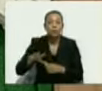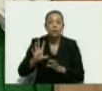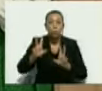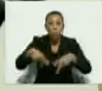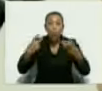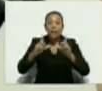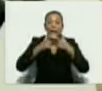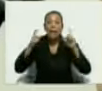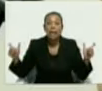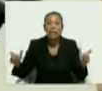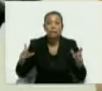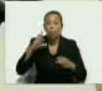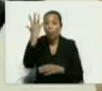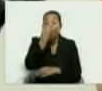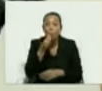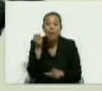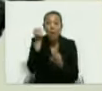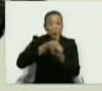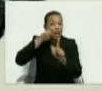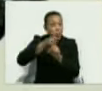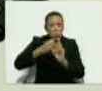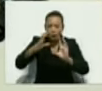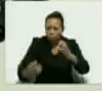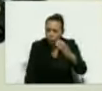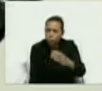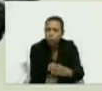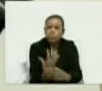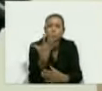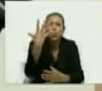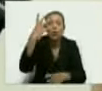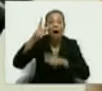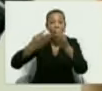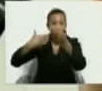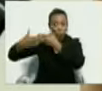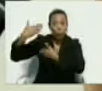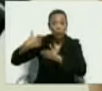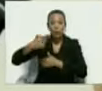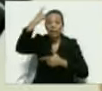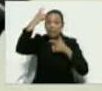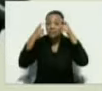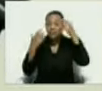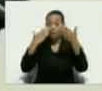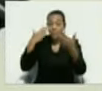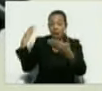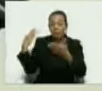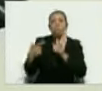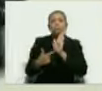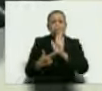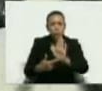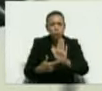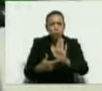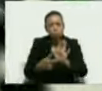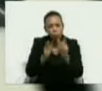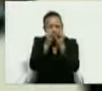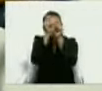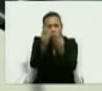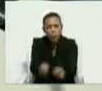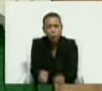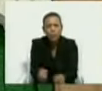Nuevas generaciones de luchadores y luchadoras que alguna vez nuestro comandante Chávez nominara como